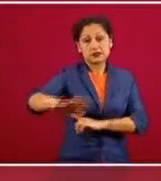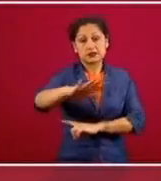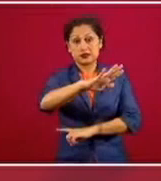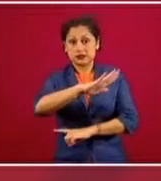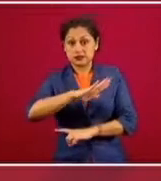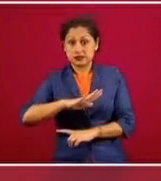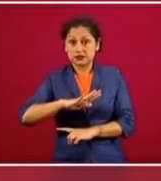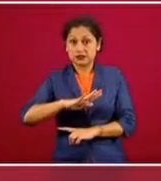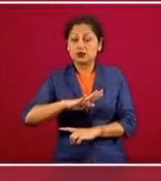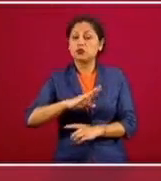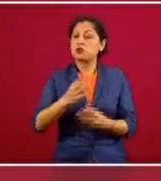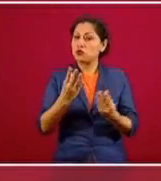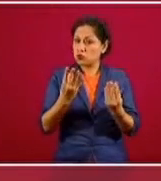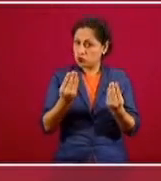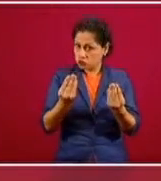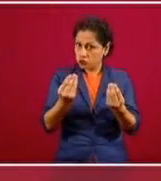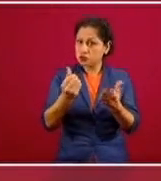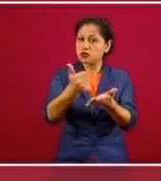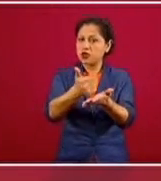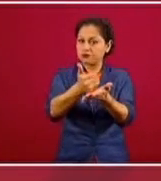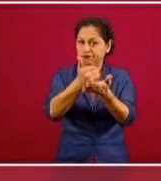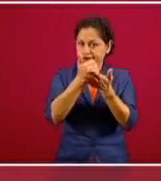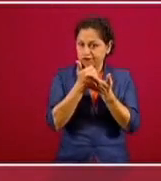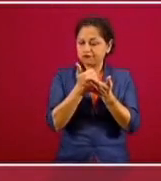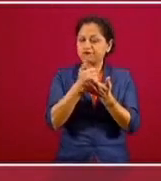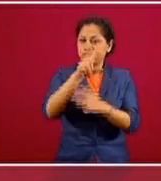han apoyado mucho,